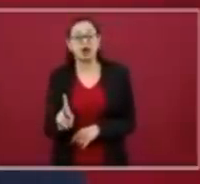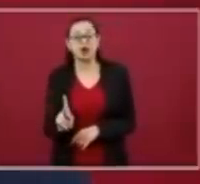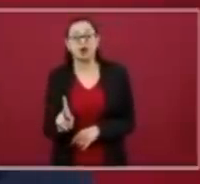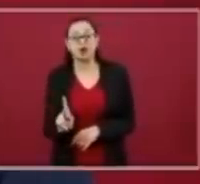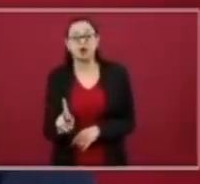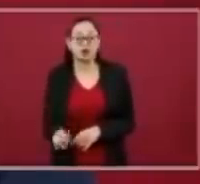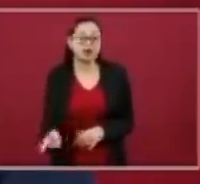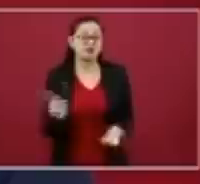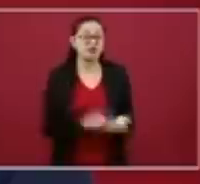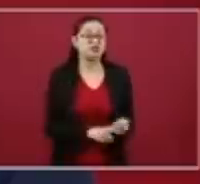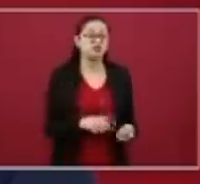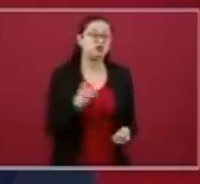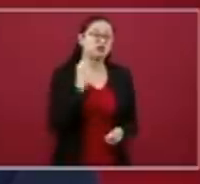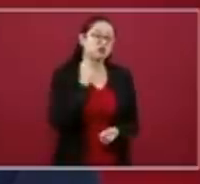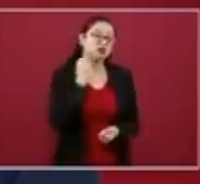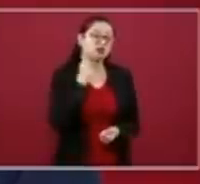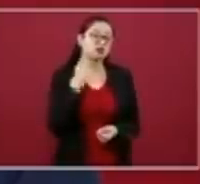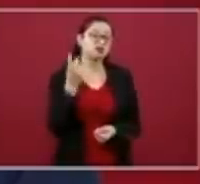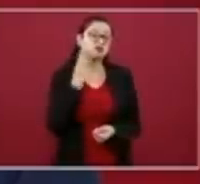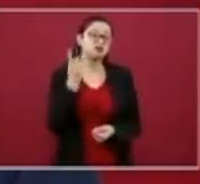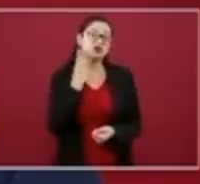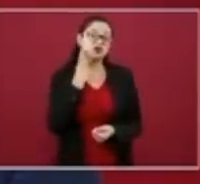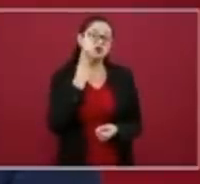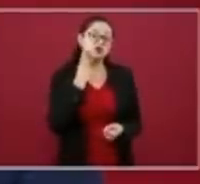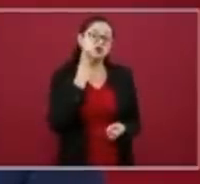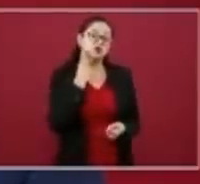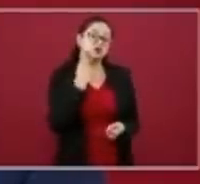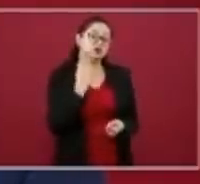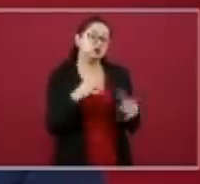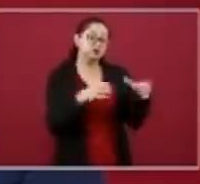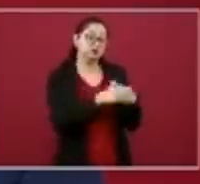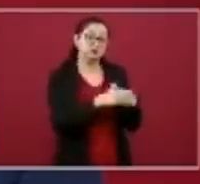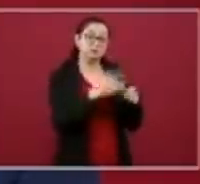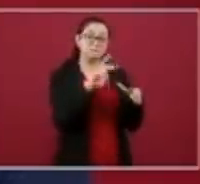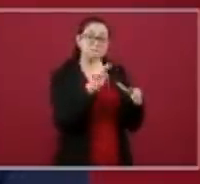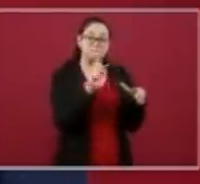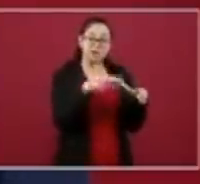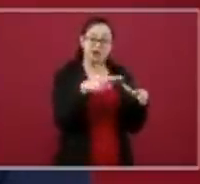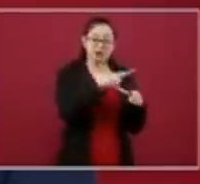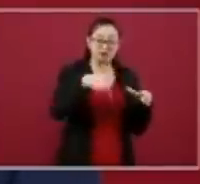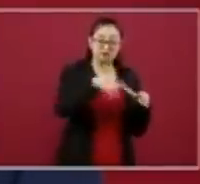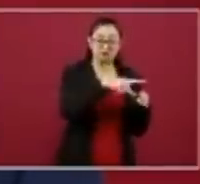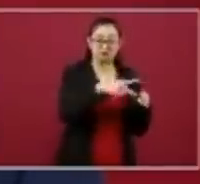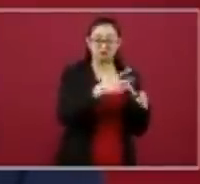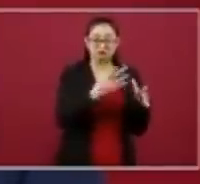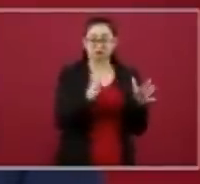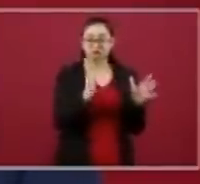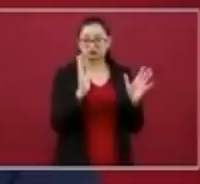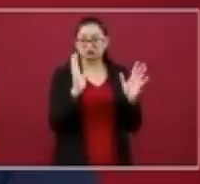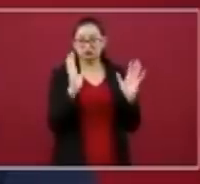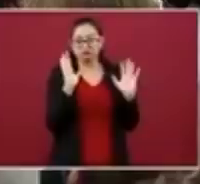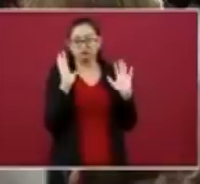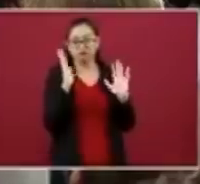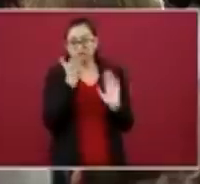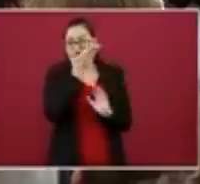los legisladores, en el caso del PAN, no sé por qué